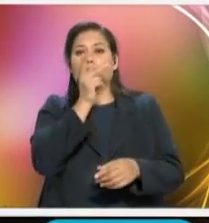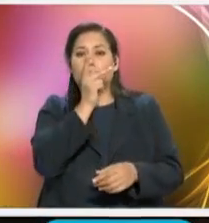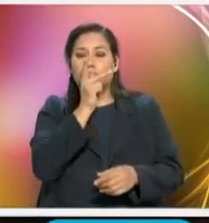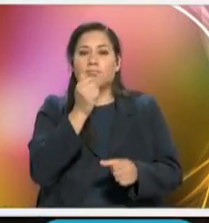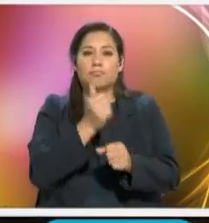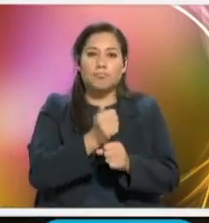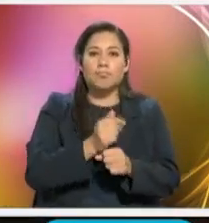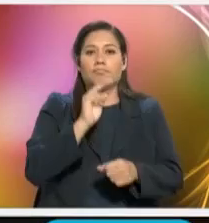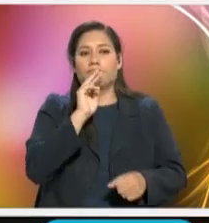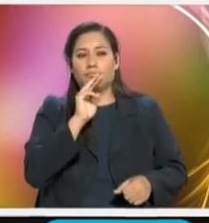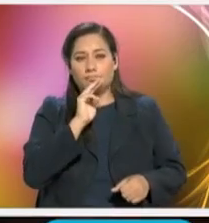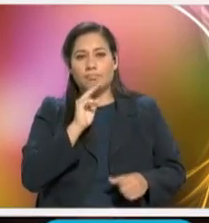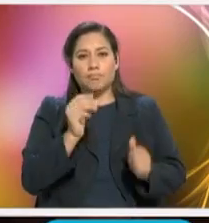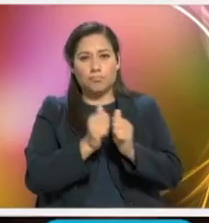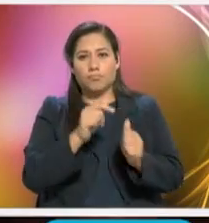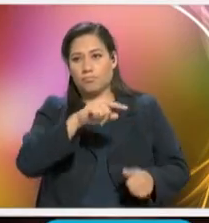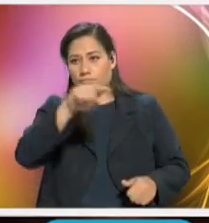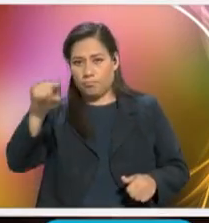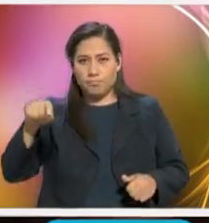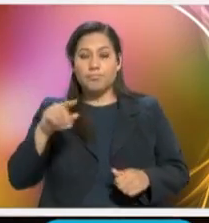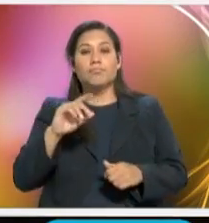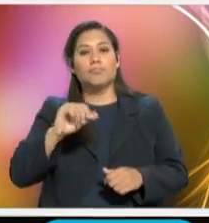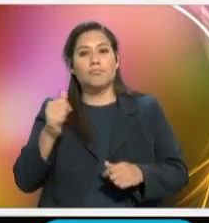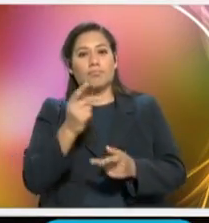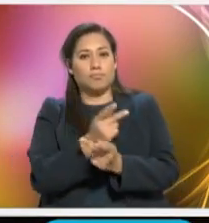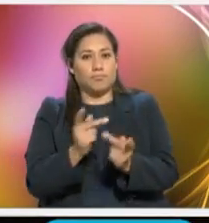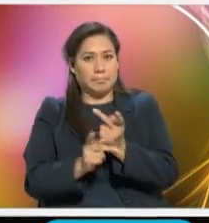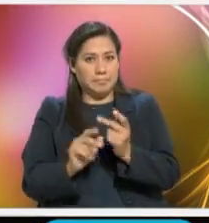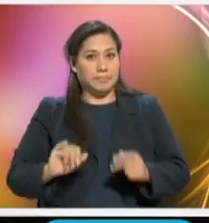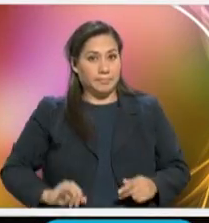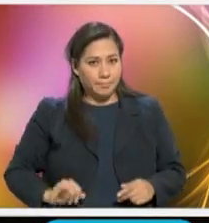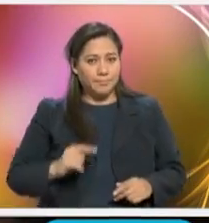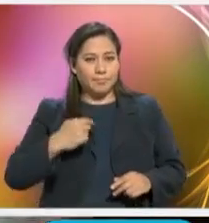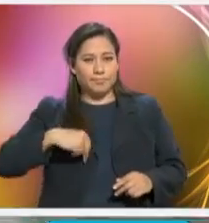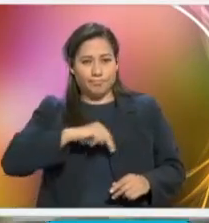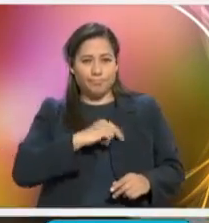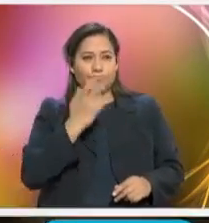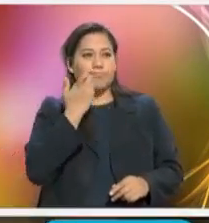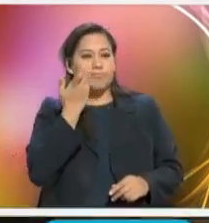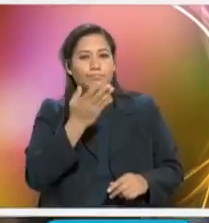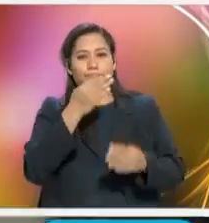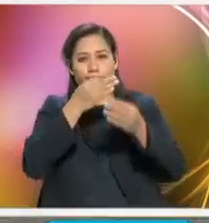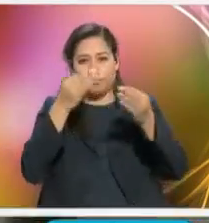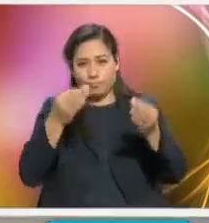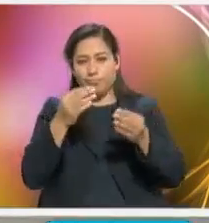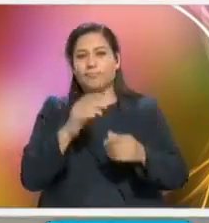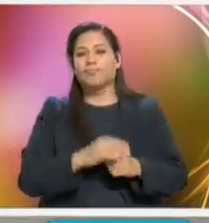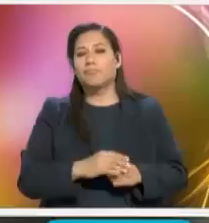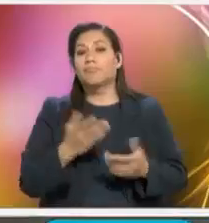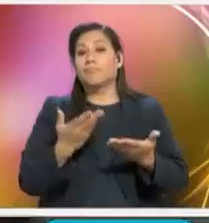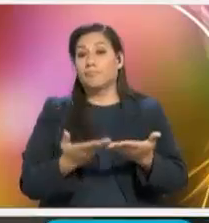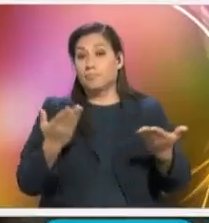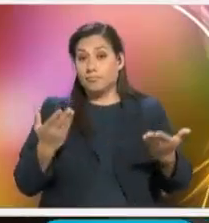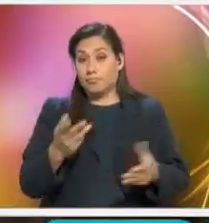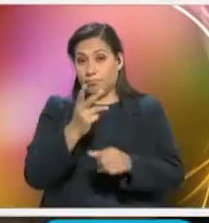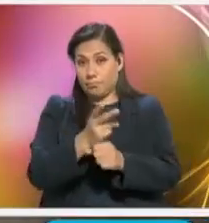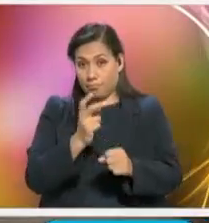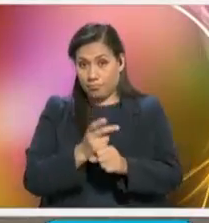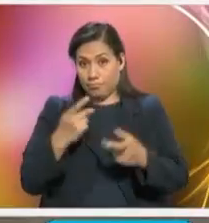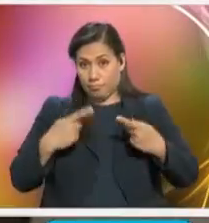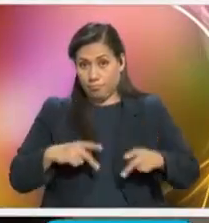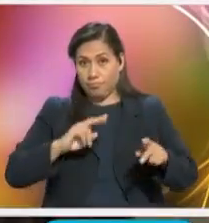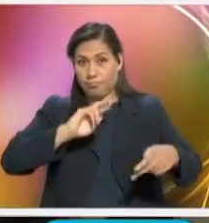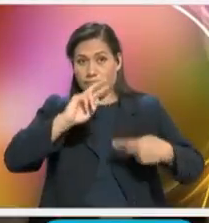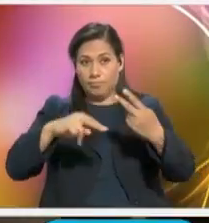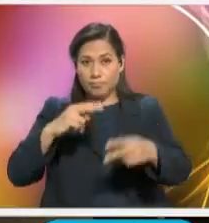abuelos, las madres, ¿no? Con ellos. Otro proyecto interesante que queremos también anunciar y presentar e invitar a la gente que